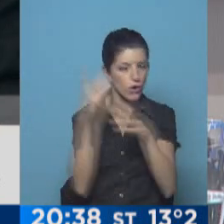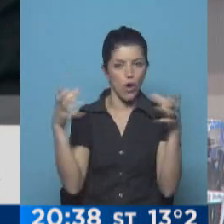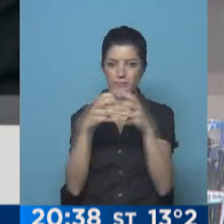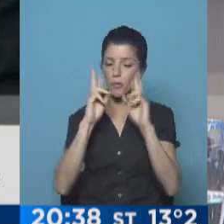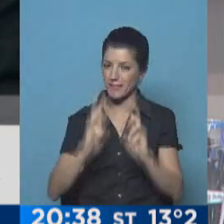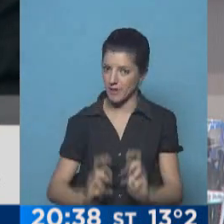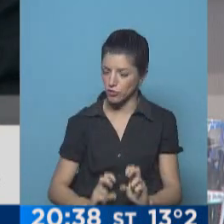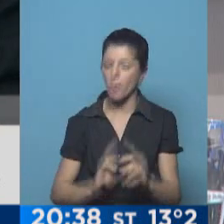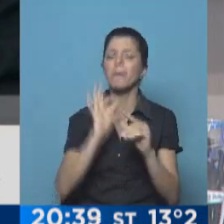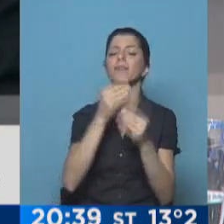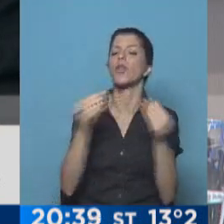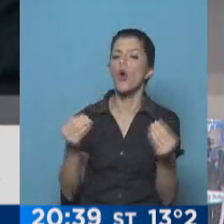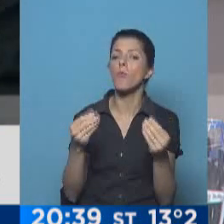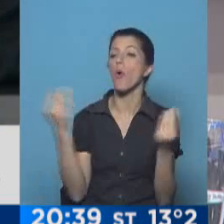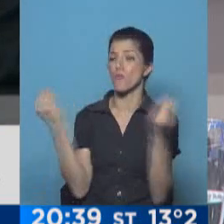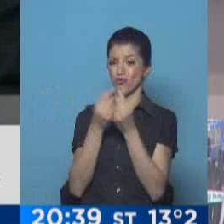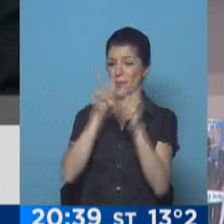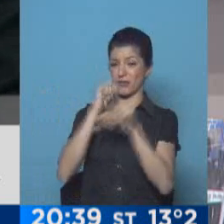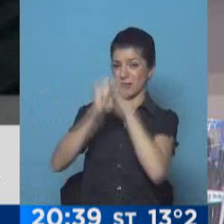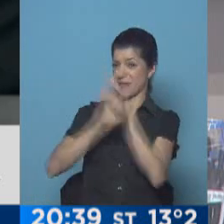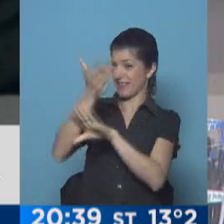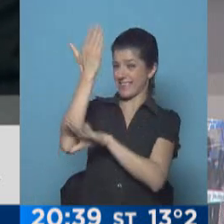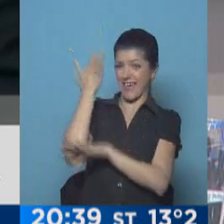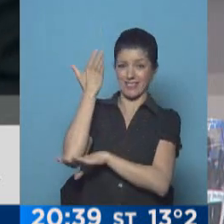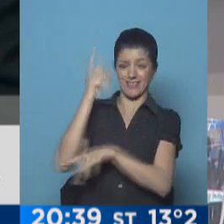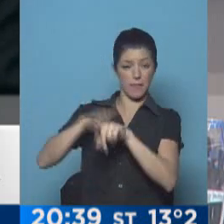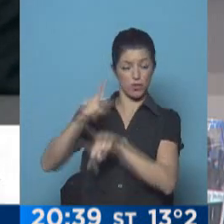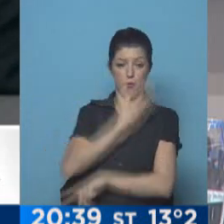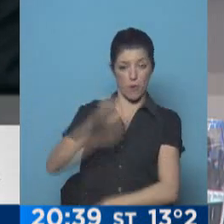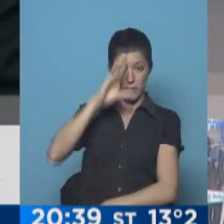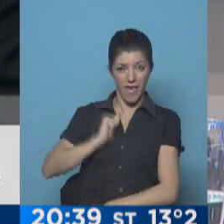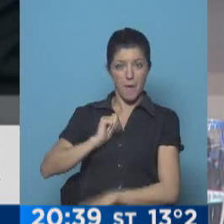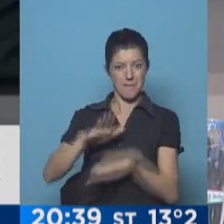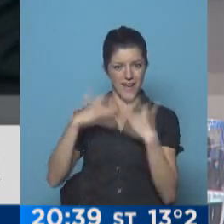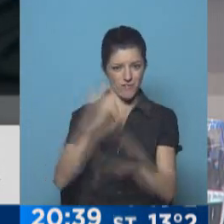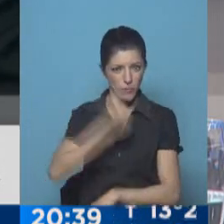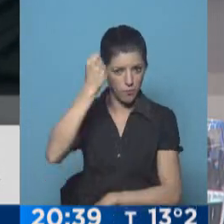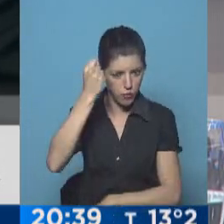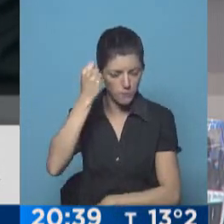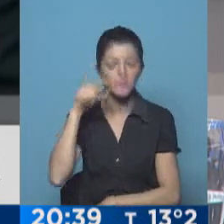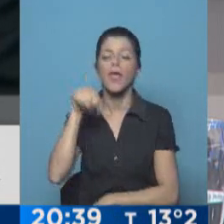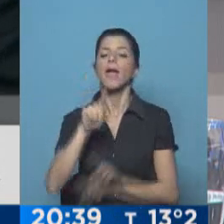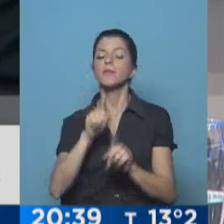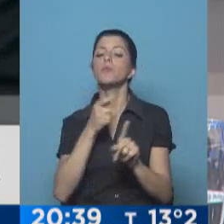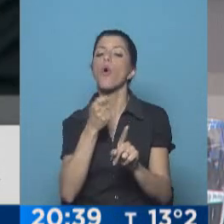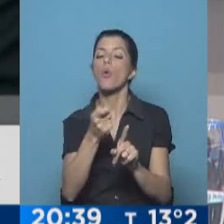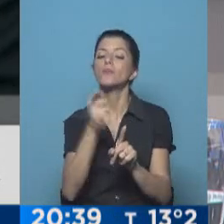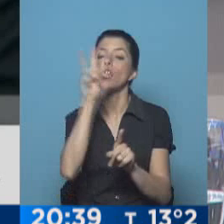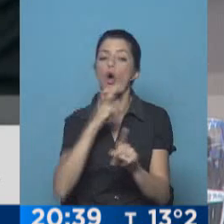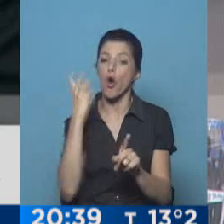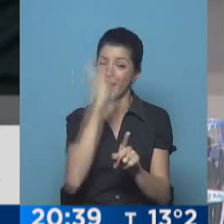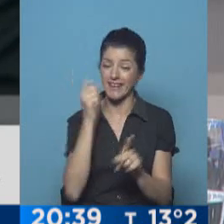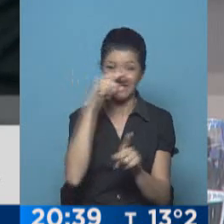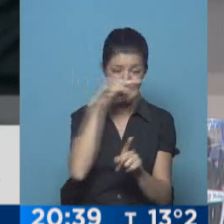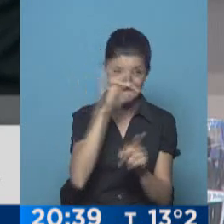cómo se enriquecieron muchísimos empresarios en la Argentina en el caso en particular en esta elevación a juicio oral que tiene más de 700 páginas de